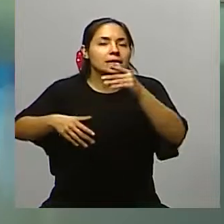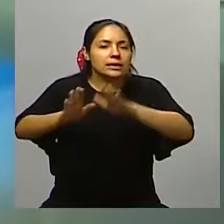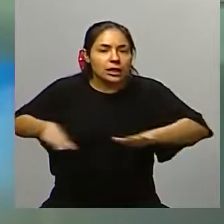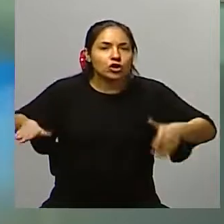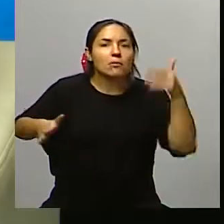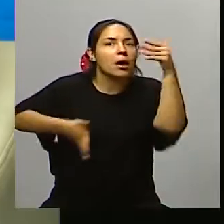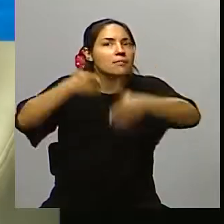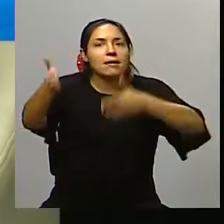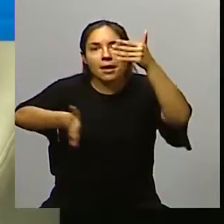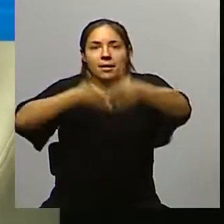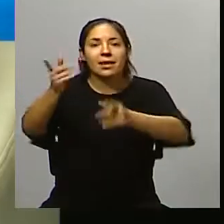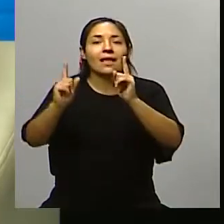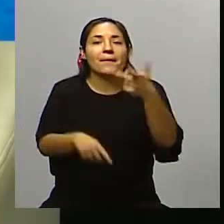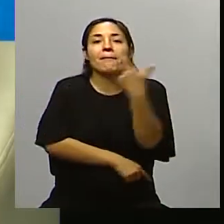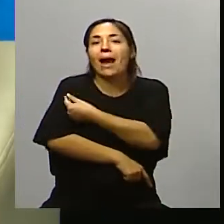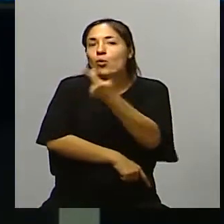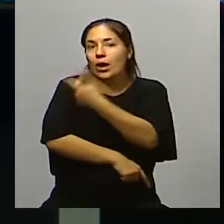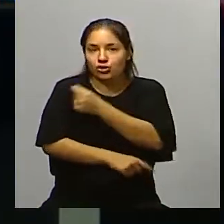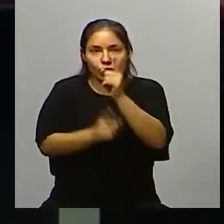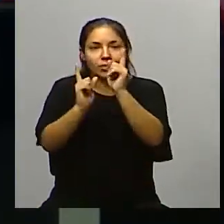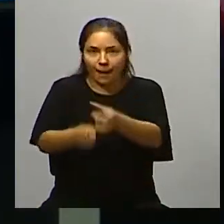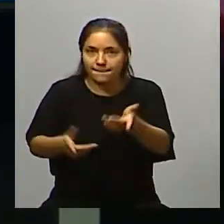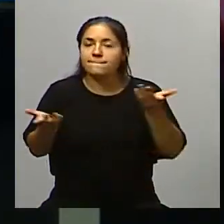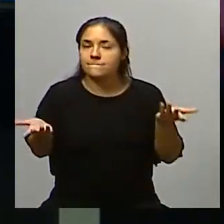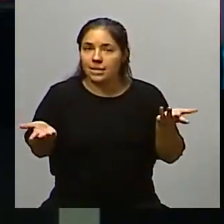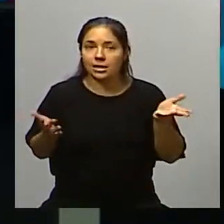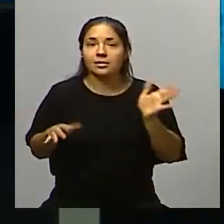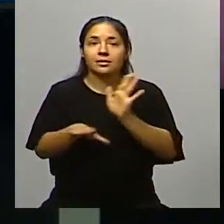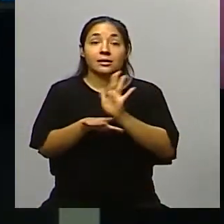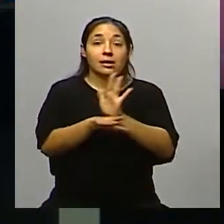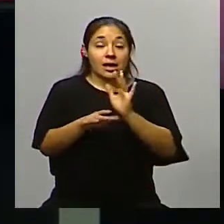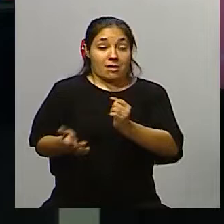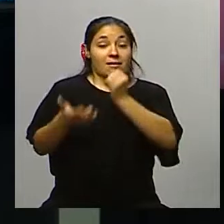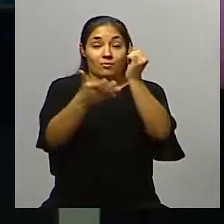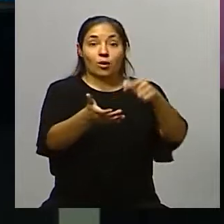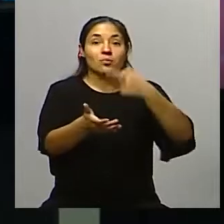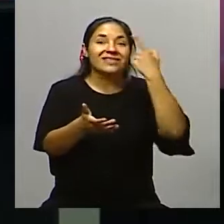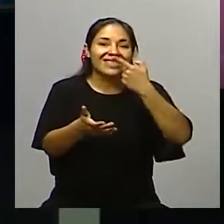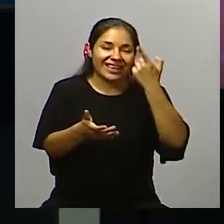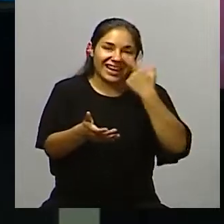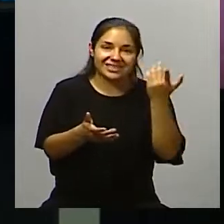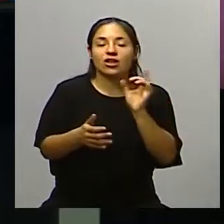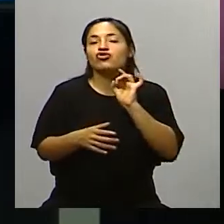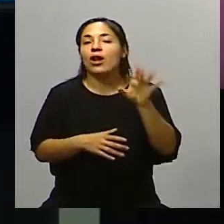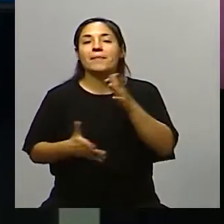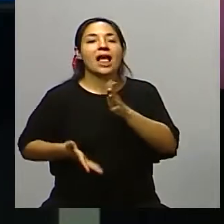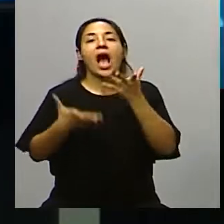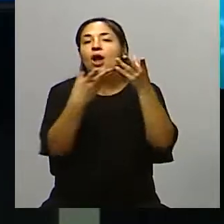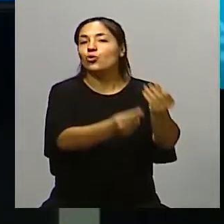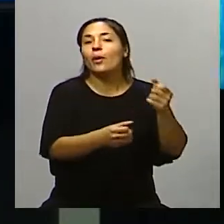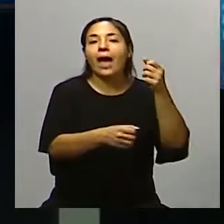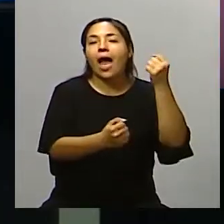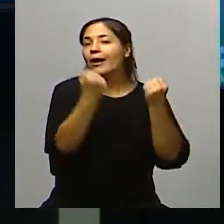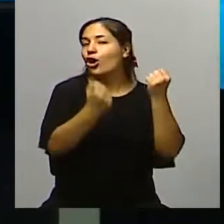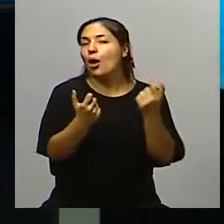de vacunación, por ejemplo. Claro. O sea que el aporte es realmente muy interesante, no es solamente por ahí la ayuda económica, sino todo lo que